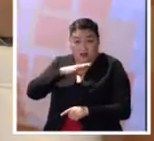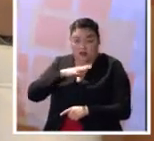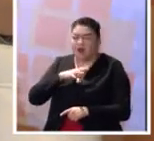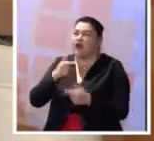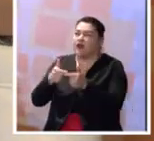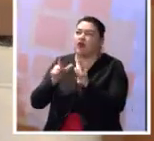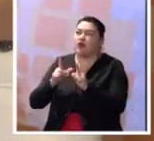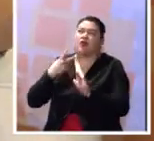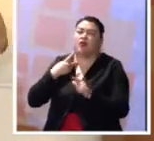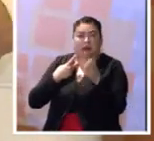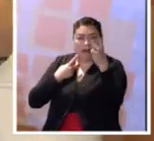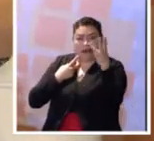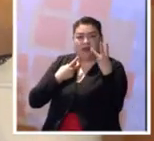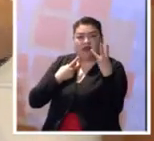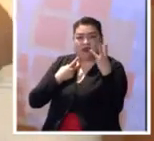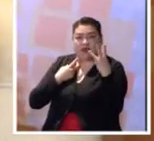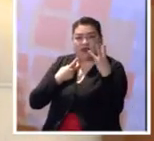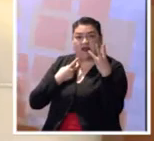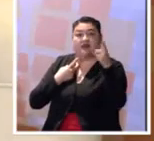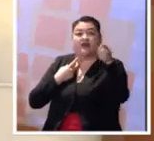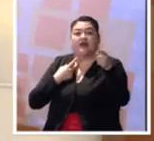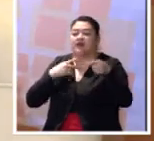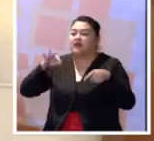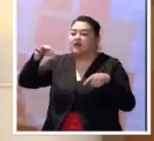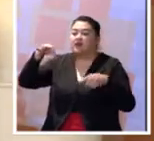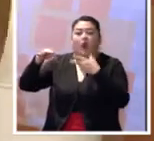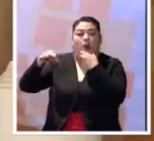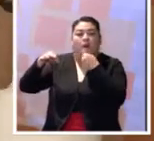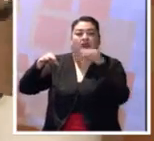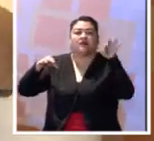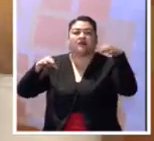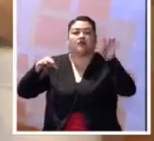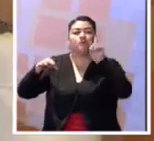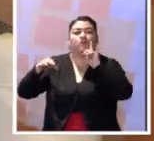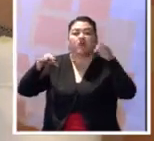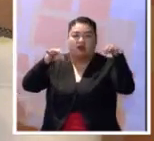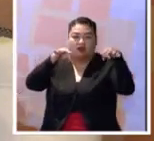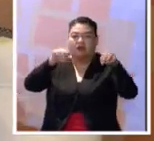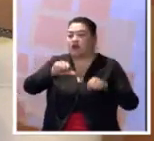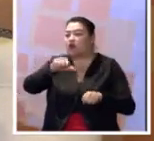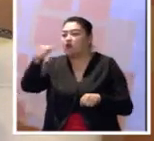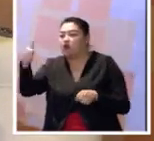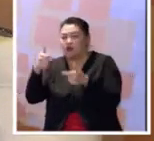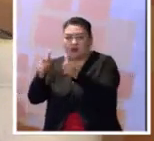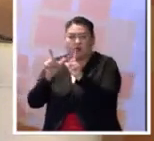Por lo menos dos o tres partidos dejaron sus listas por separado. El resto las intercaló.